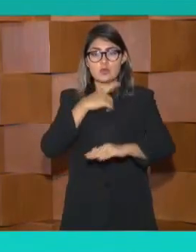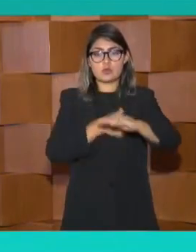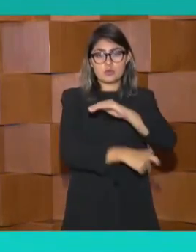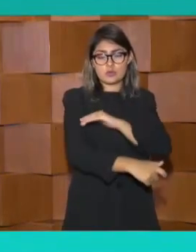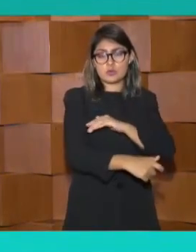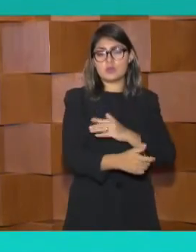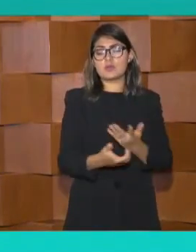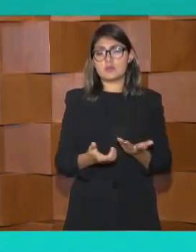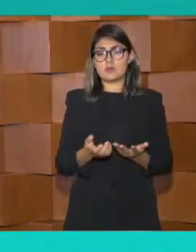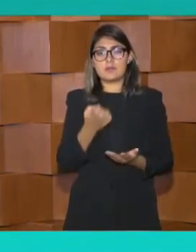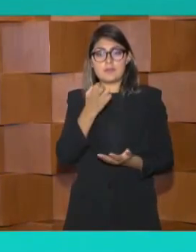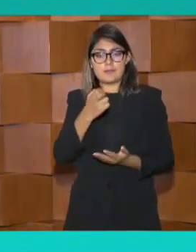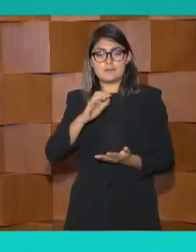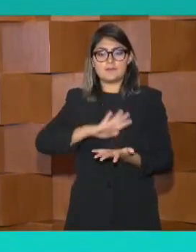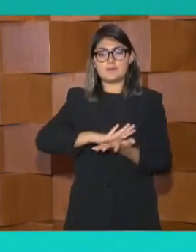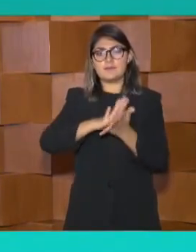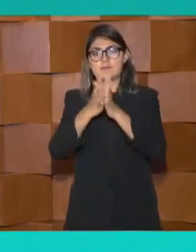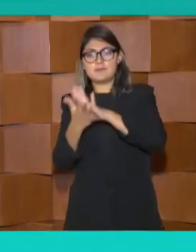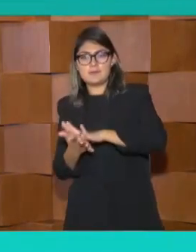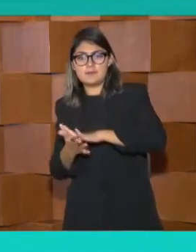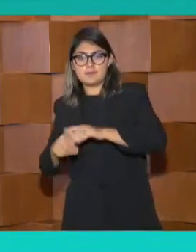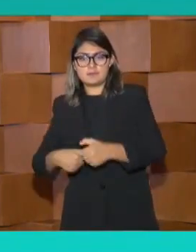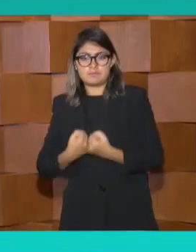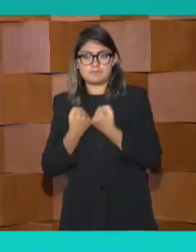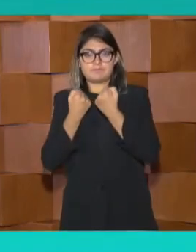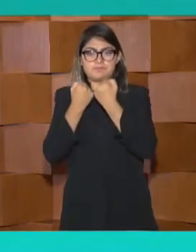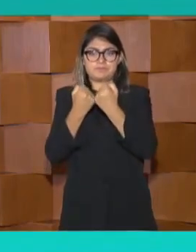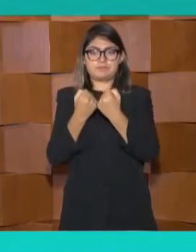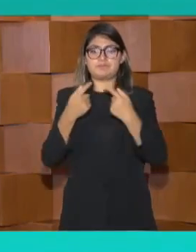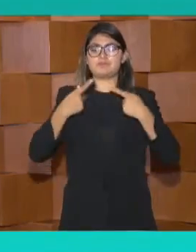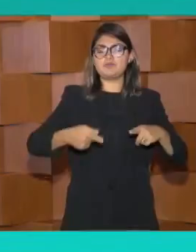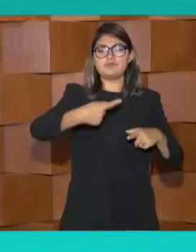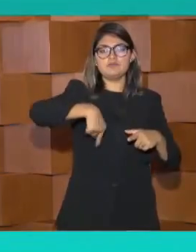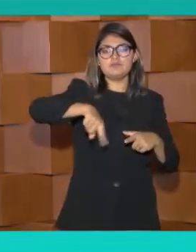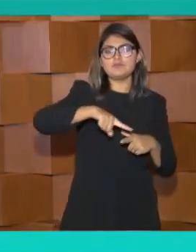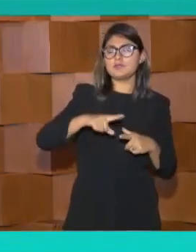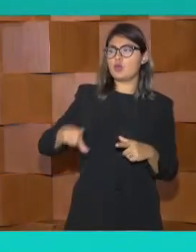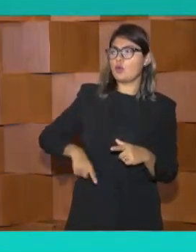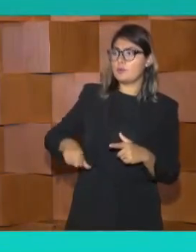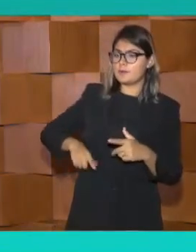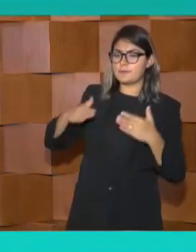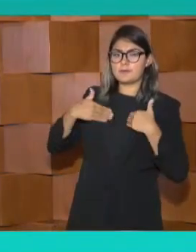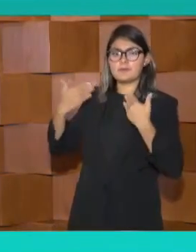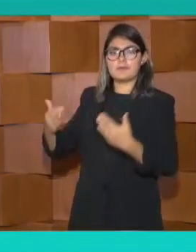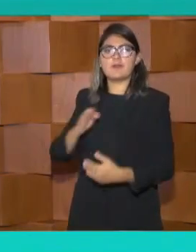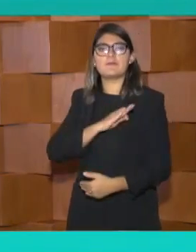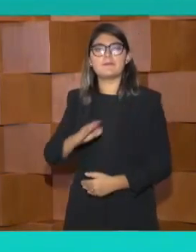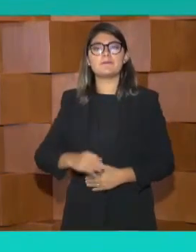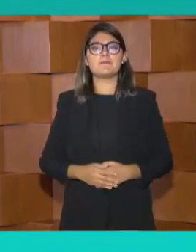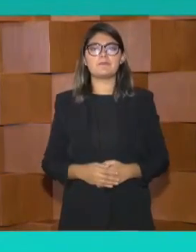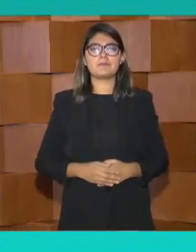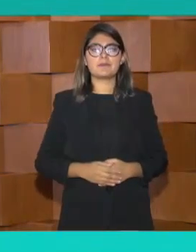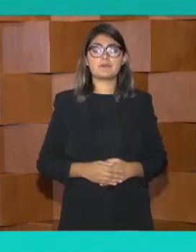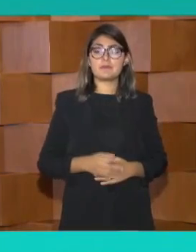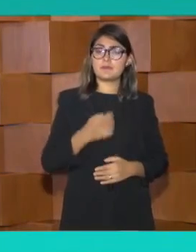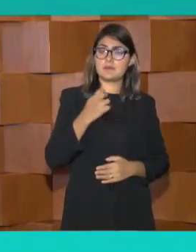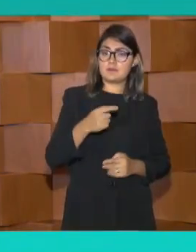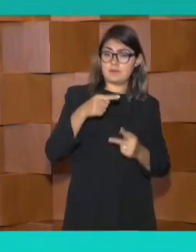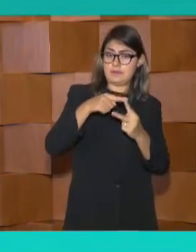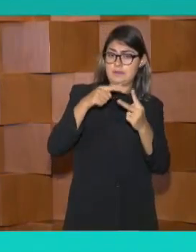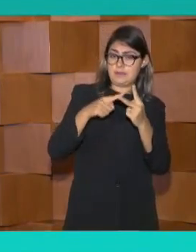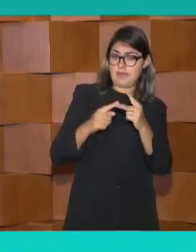consecuencia, se fortalecerá y se recobrará la confianza ciudadana. Un sistema democrático debe de considerar dos